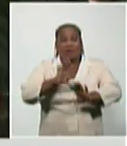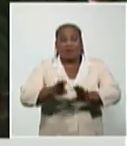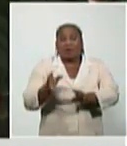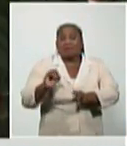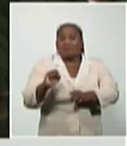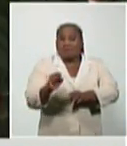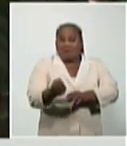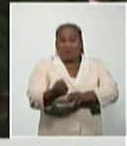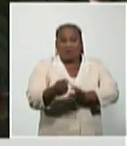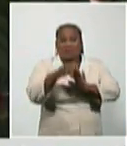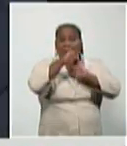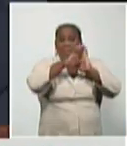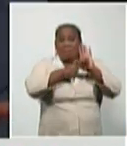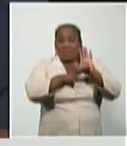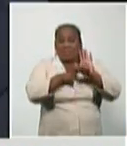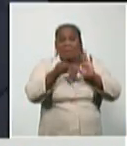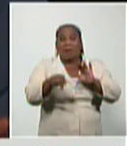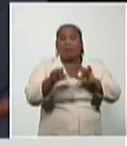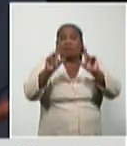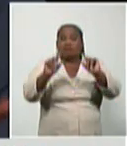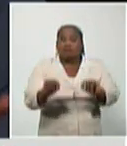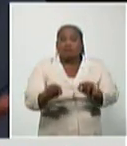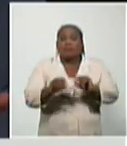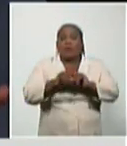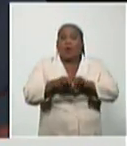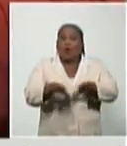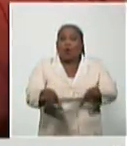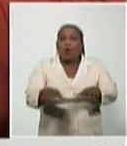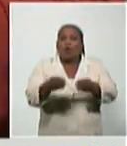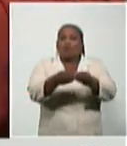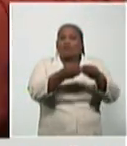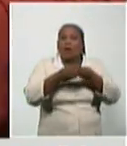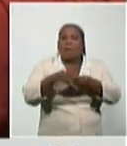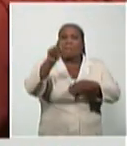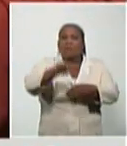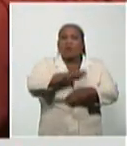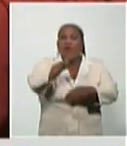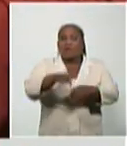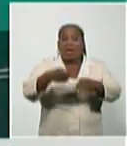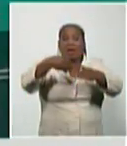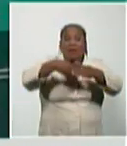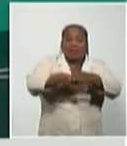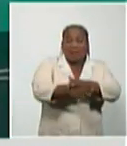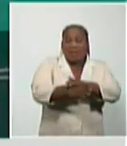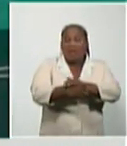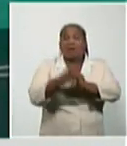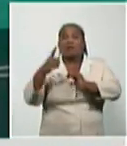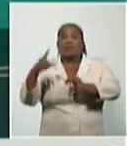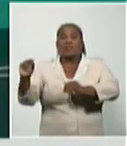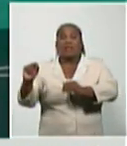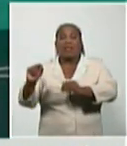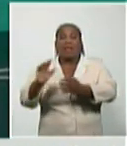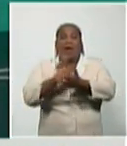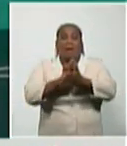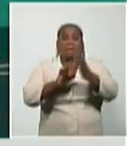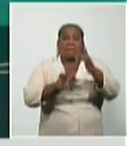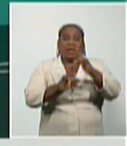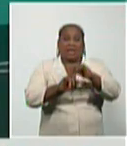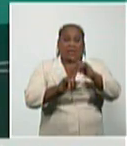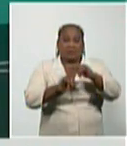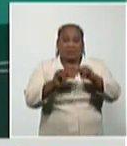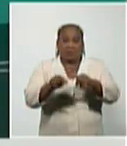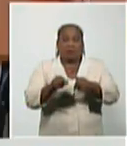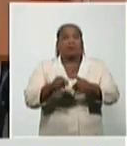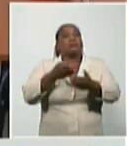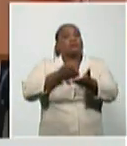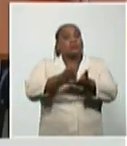para minimizar contagios de la COVID-19 y quedan prohibidas la entrada y salida a la provincia. Aunque se mantiene el curso escolar, se enfatizó en